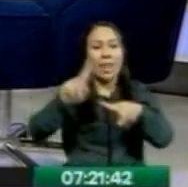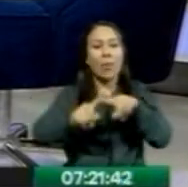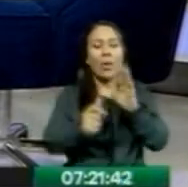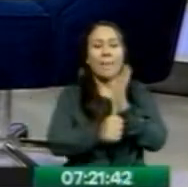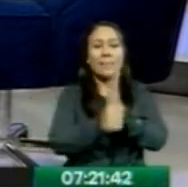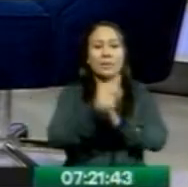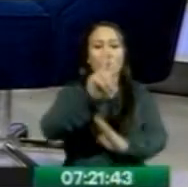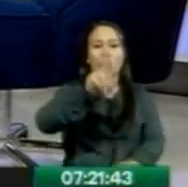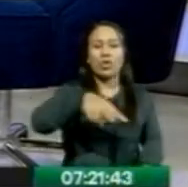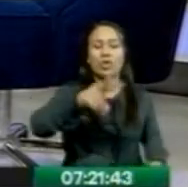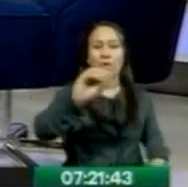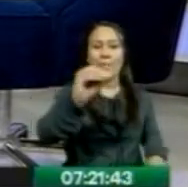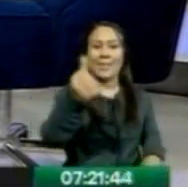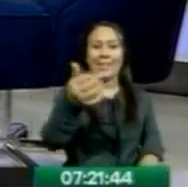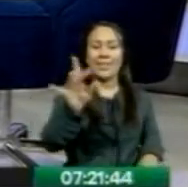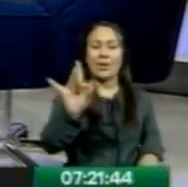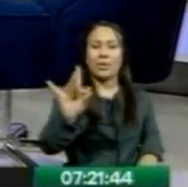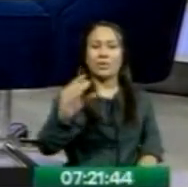ministerial